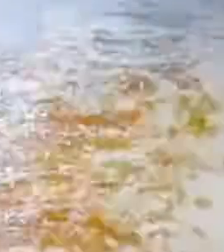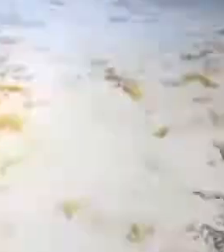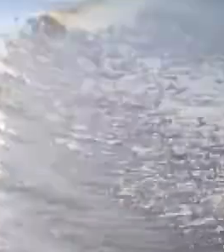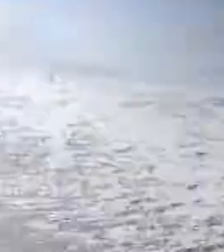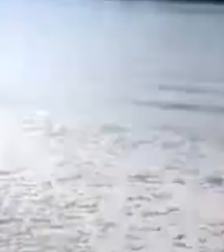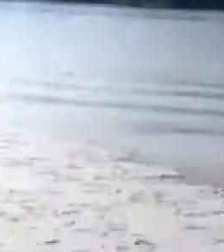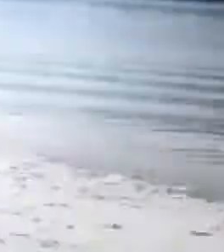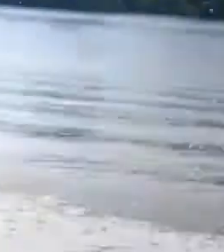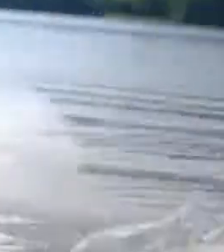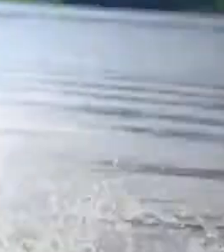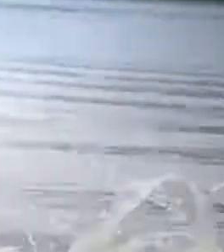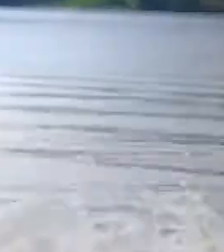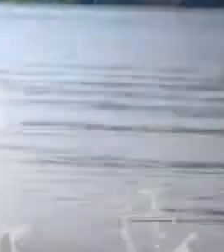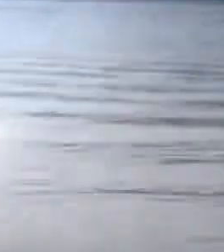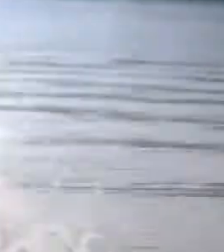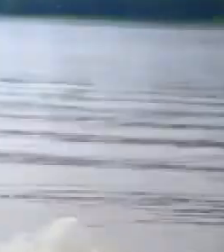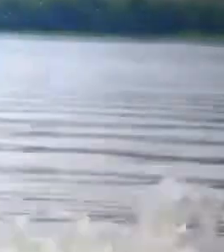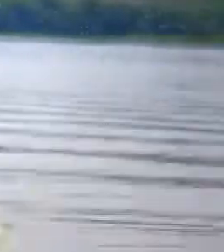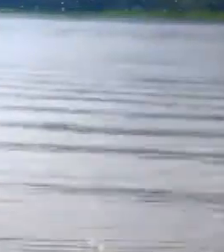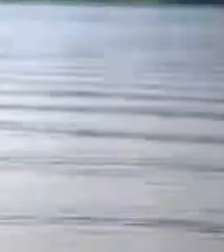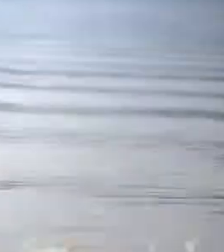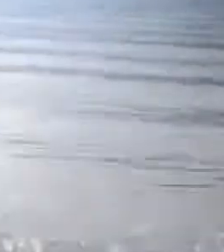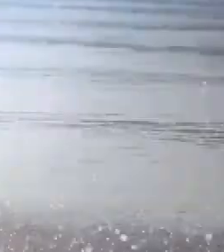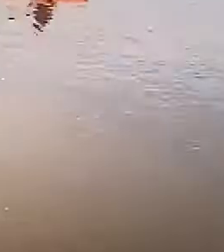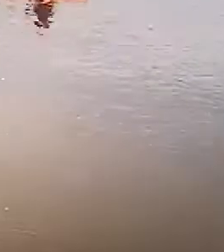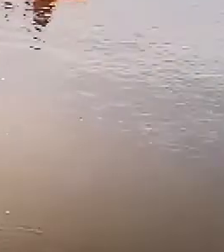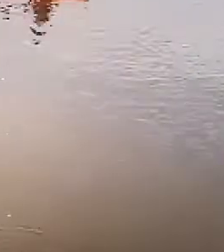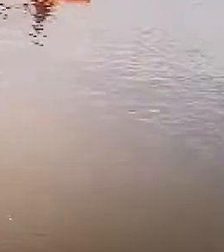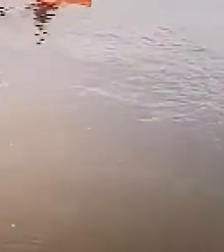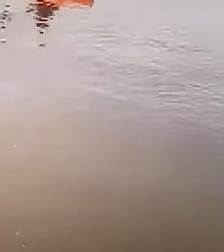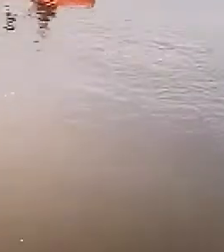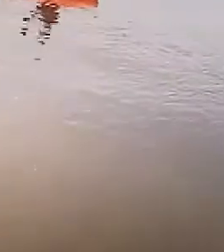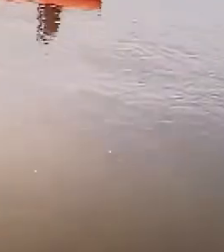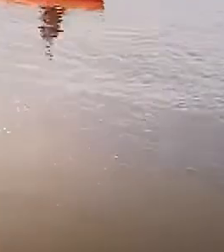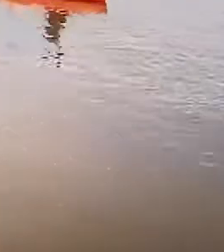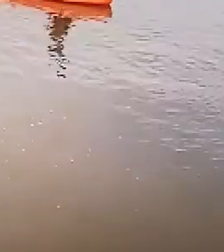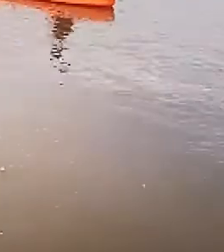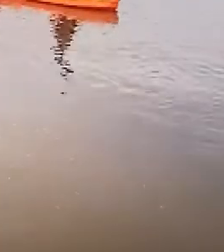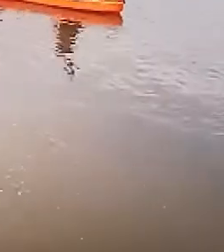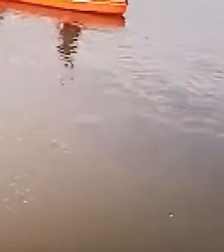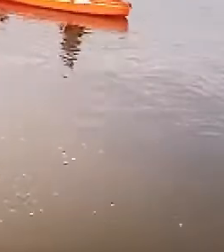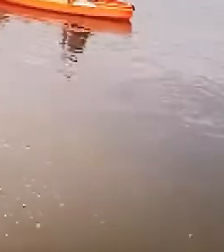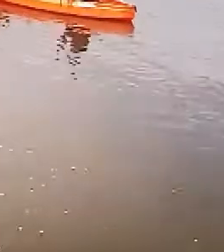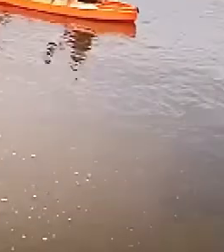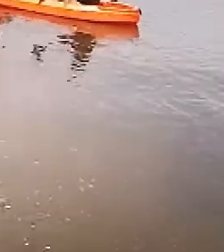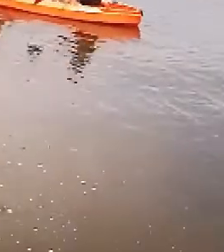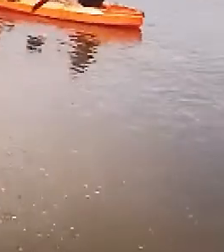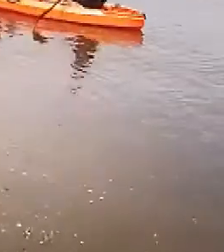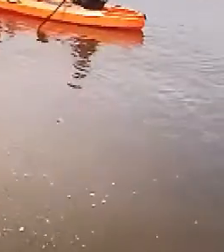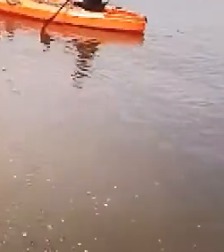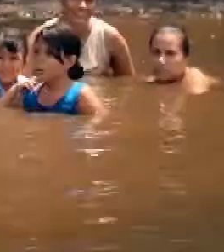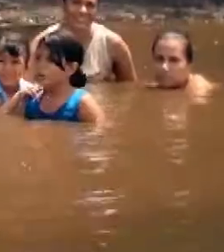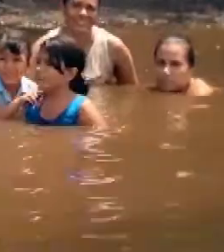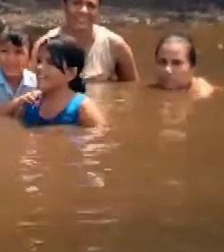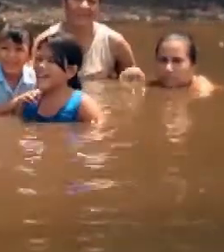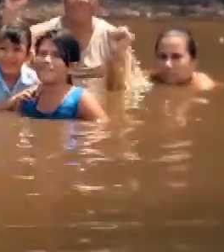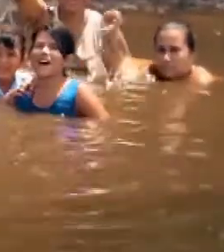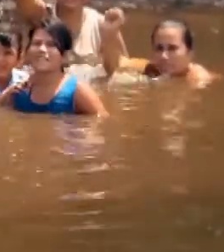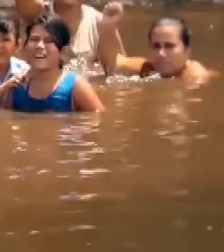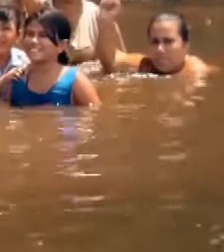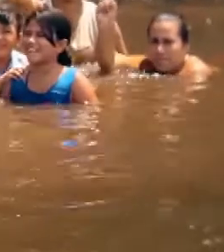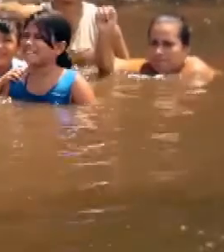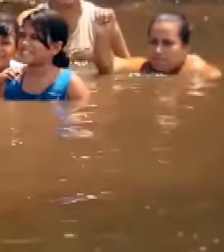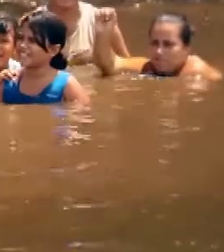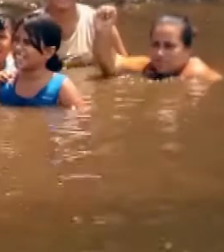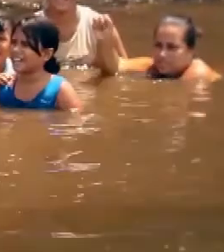Ciénaga San Silvestre, un paraíso náutico cerca a usted. ¡Ey! ¡Cuidemos nuestra ciénaga!